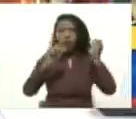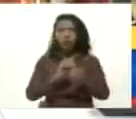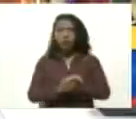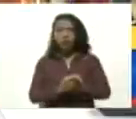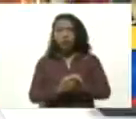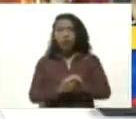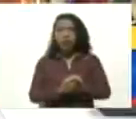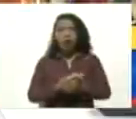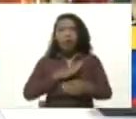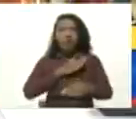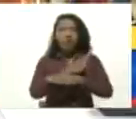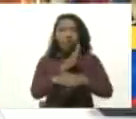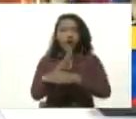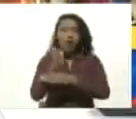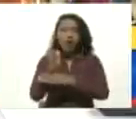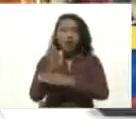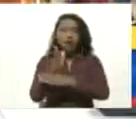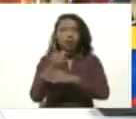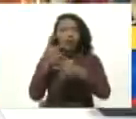a varios países, ha ido, ¿verdad?